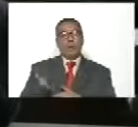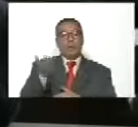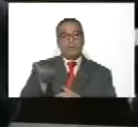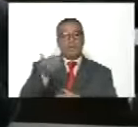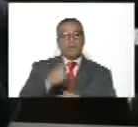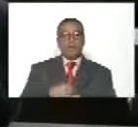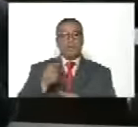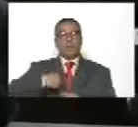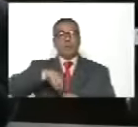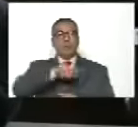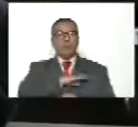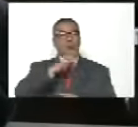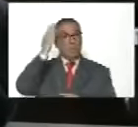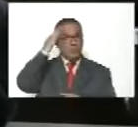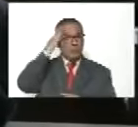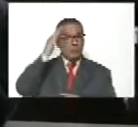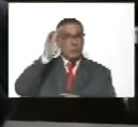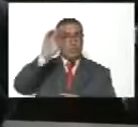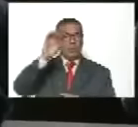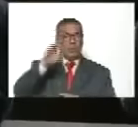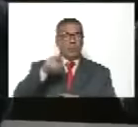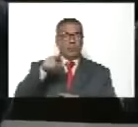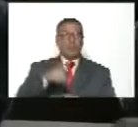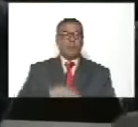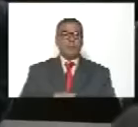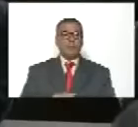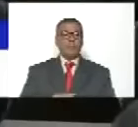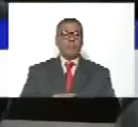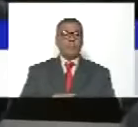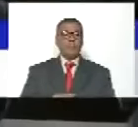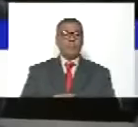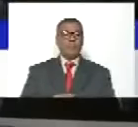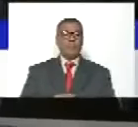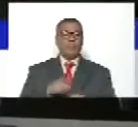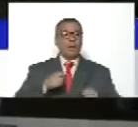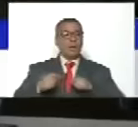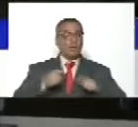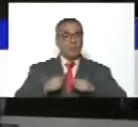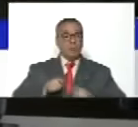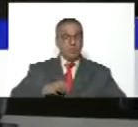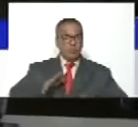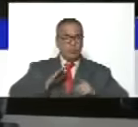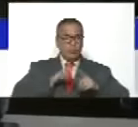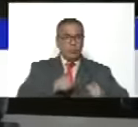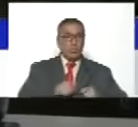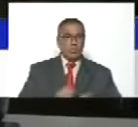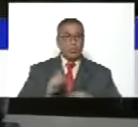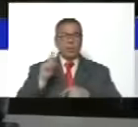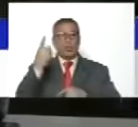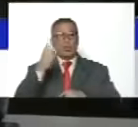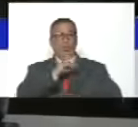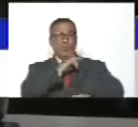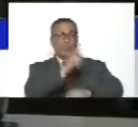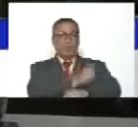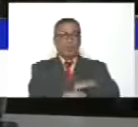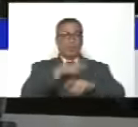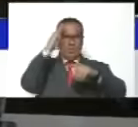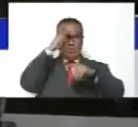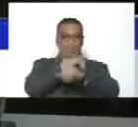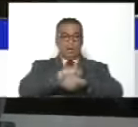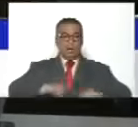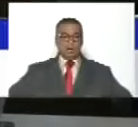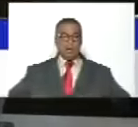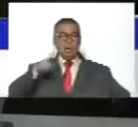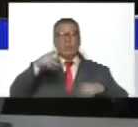importante que nuestro país sepa que en una nación que está siendo asediada por la principal potencia militar, por